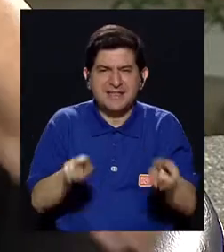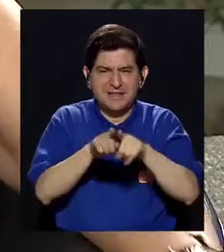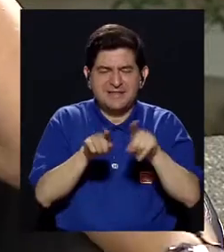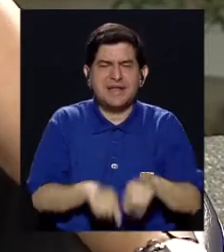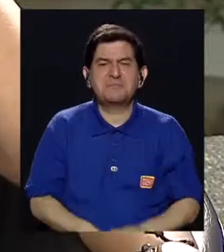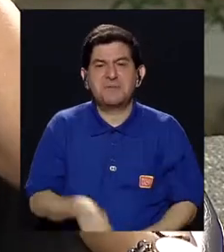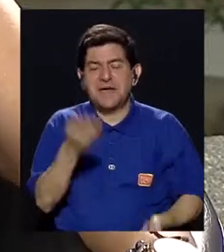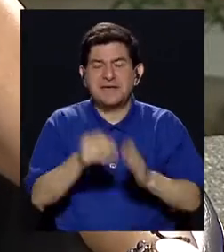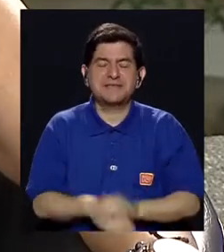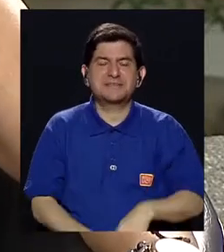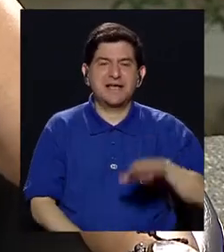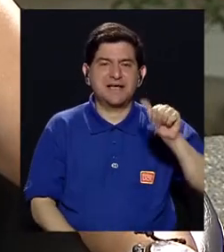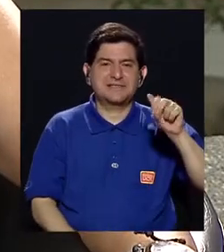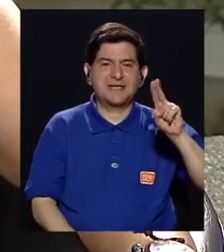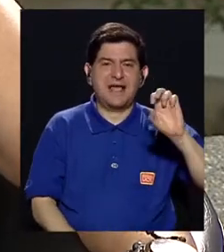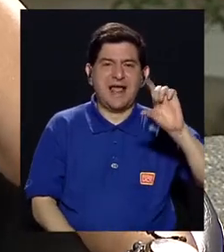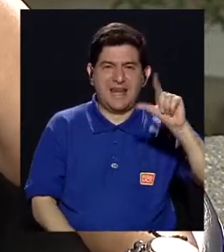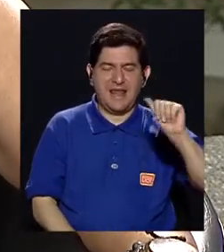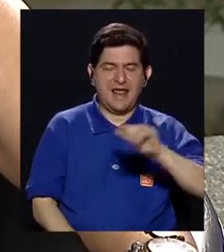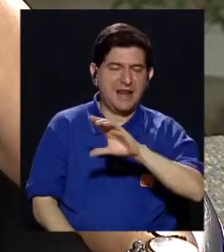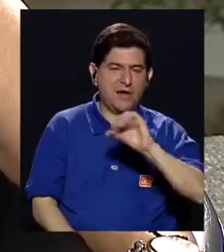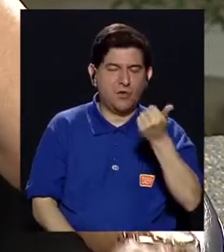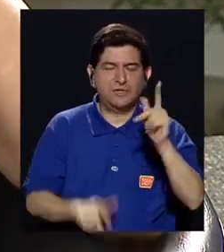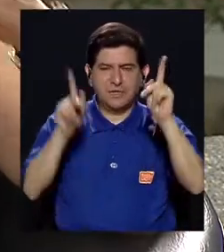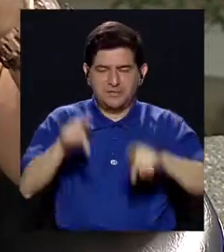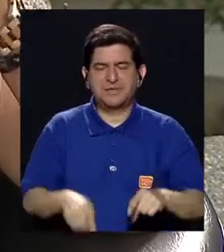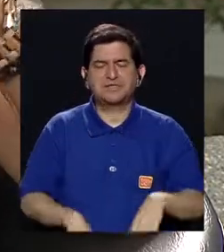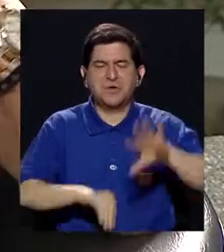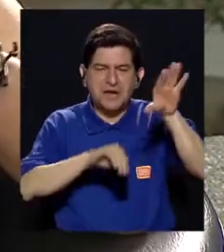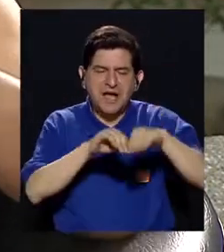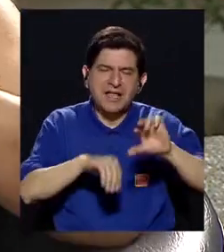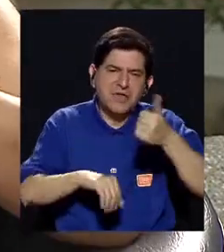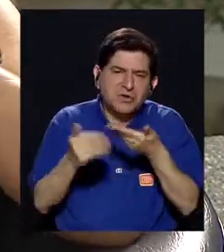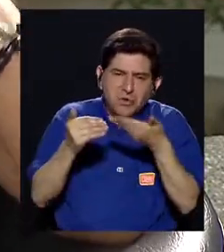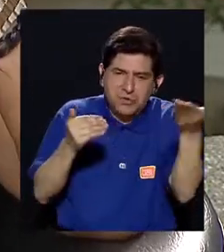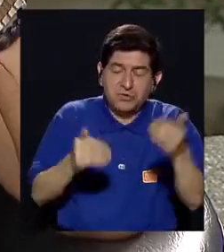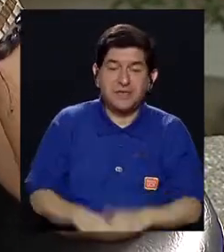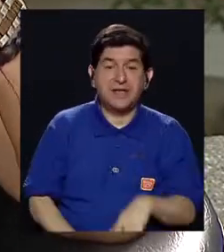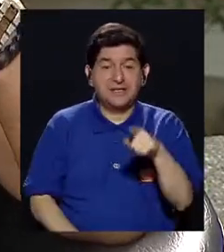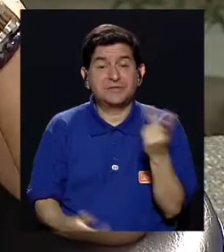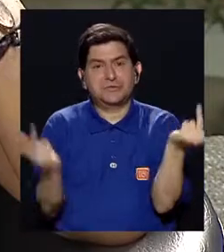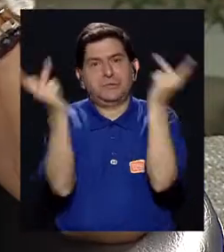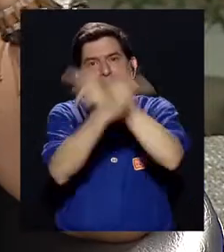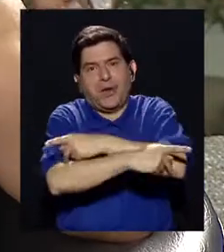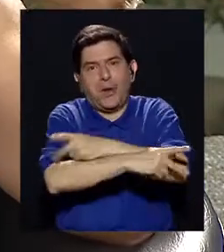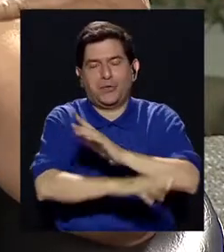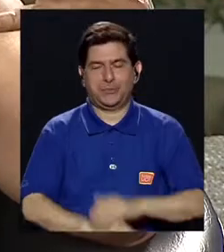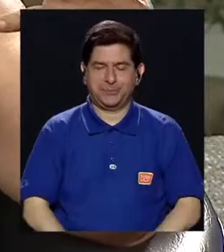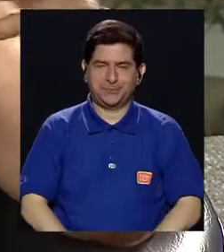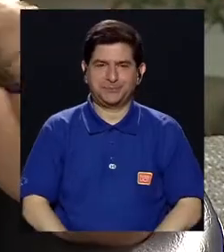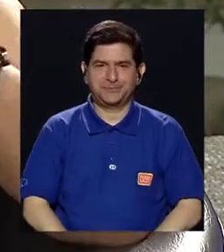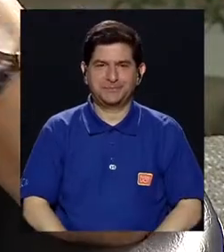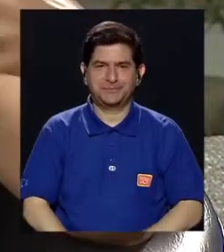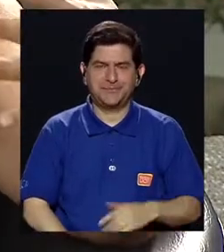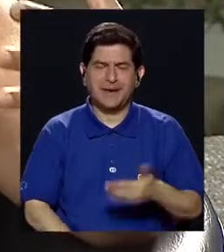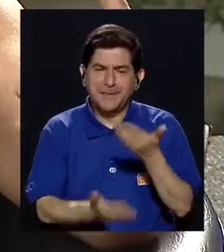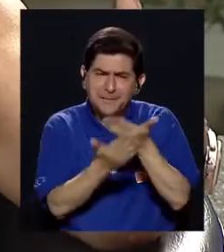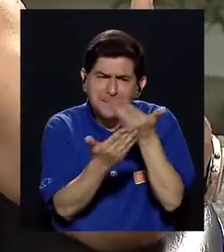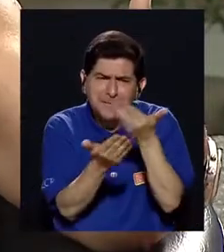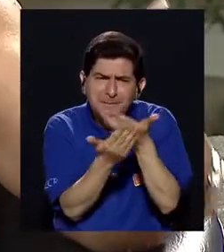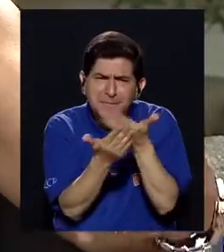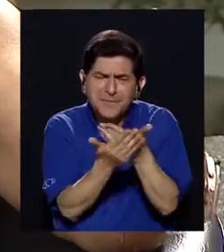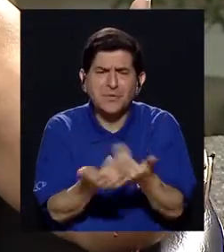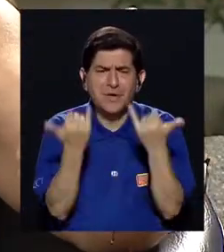canela. Bicarbonato. Y el otro le puso bicarbonato. Bueno, entonces esto es lo más grave. Por eso, y yo creo que la evidencia es lo que